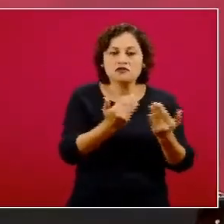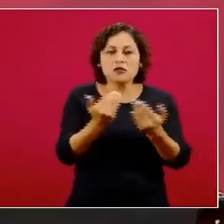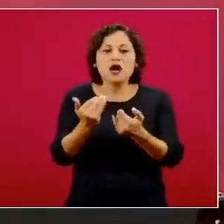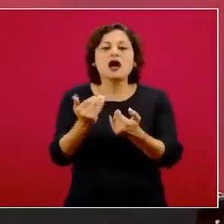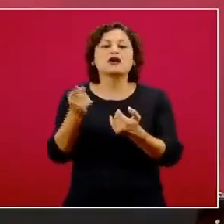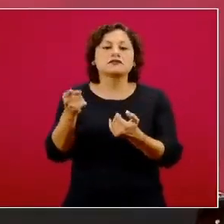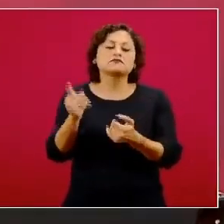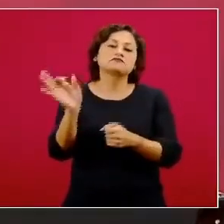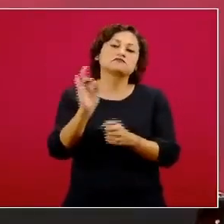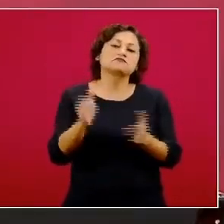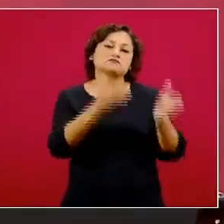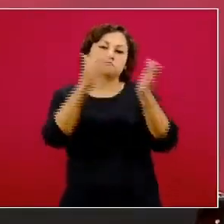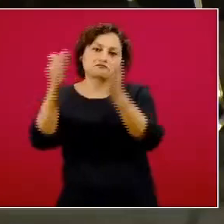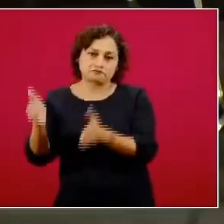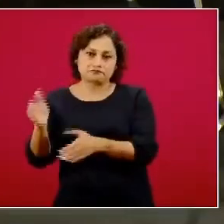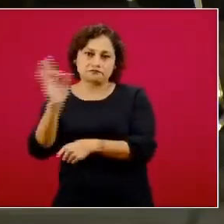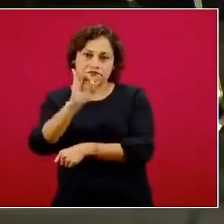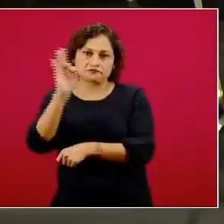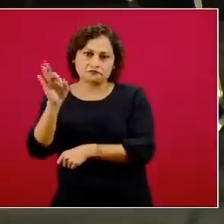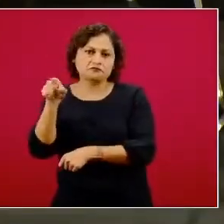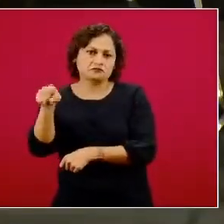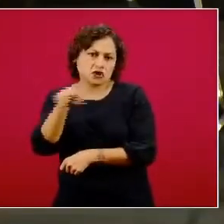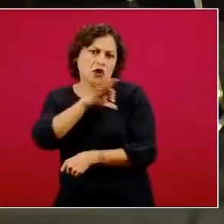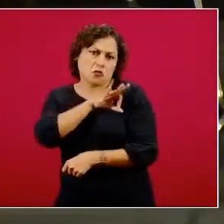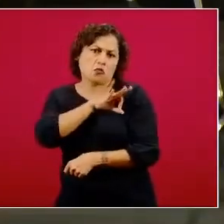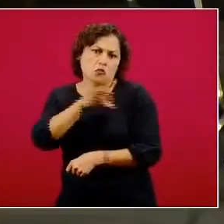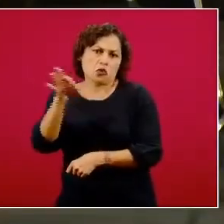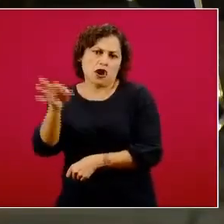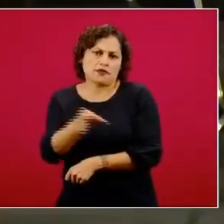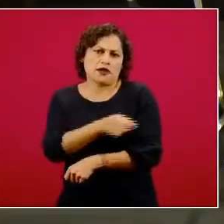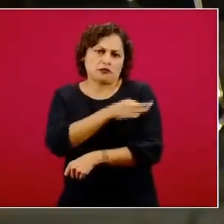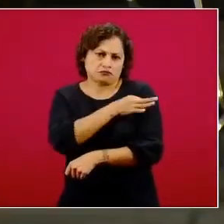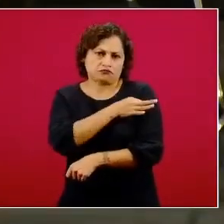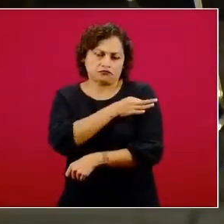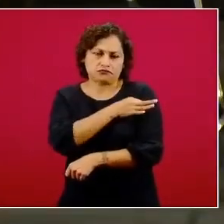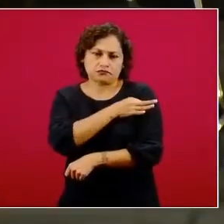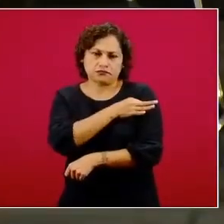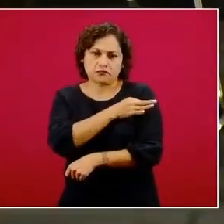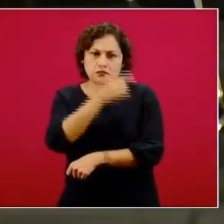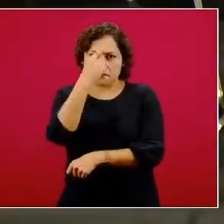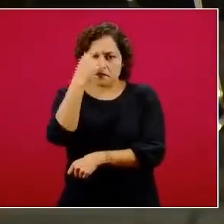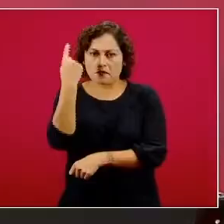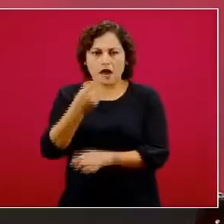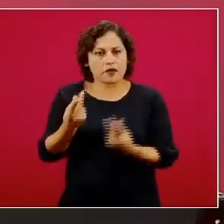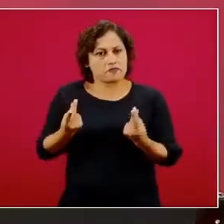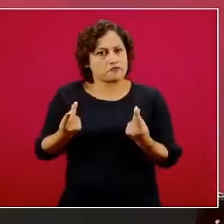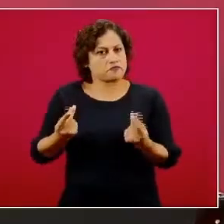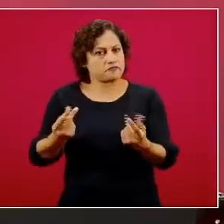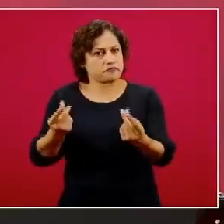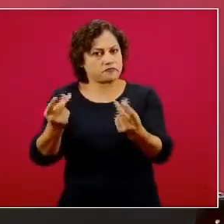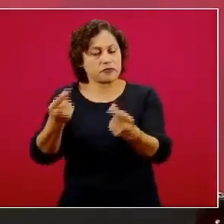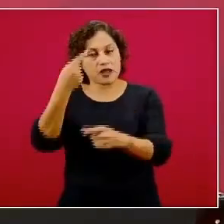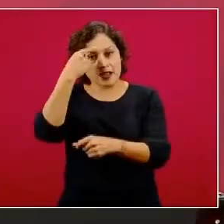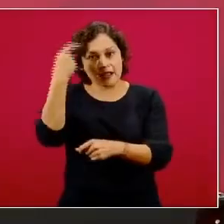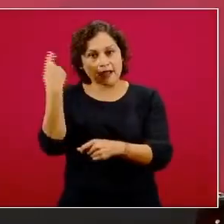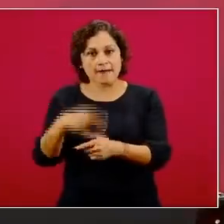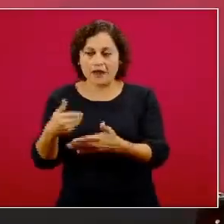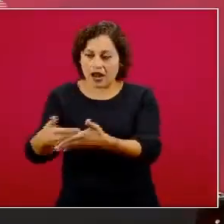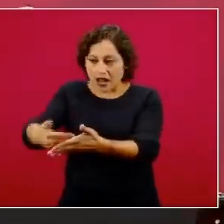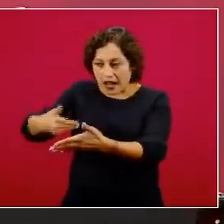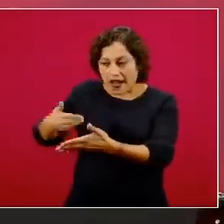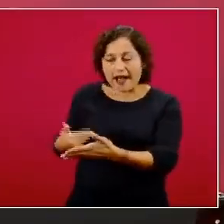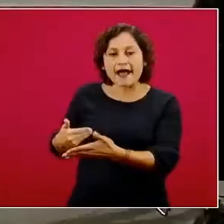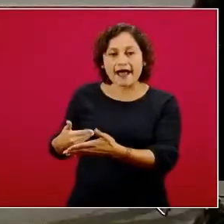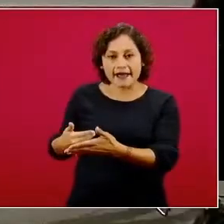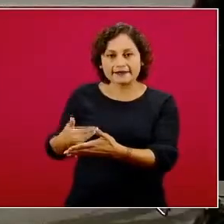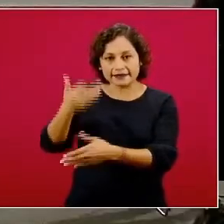la capacidad de tener una aplicación de vacunas acelerado para poder